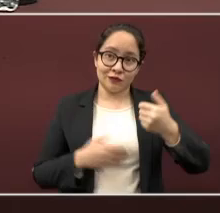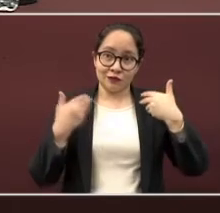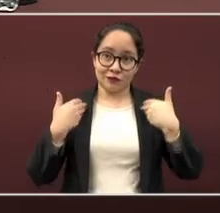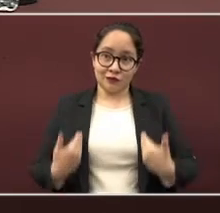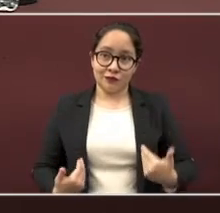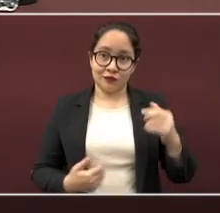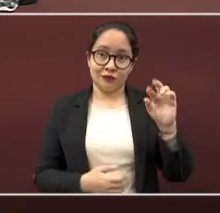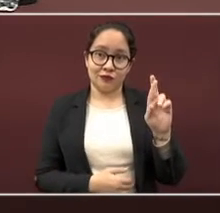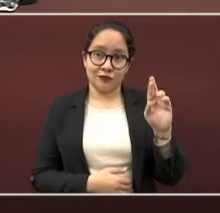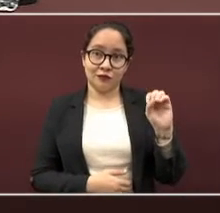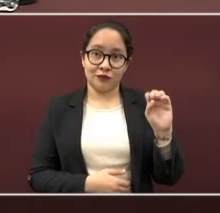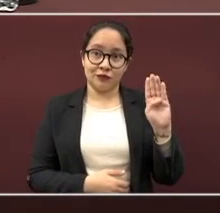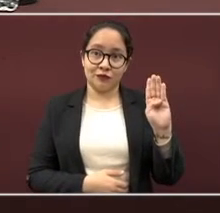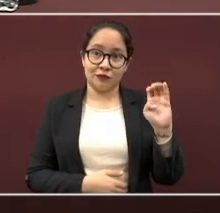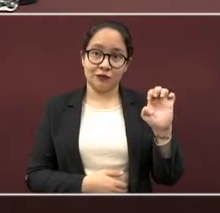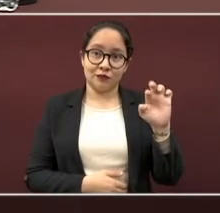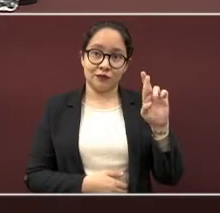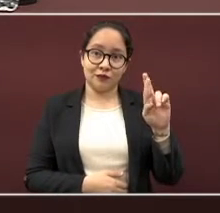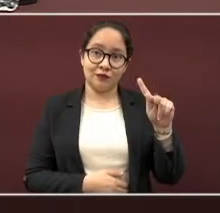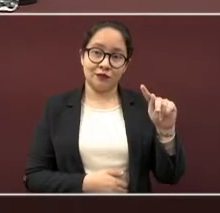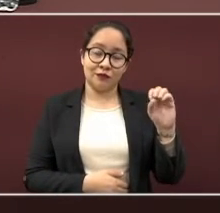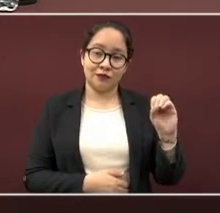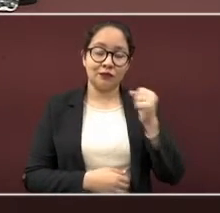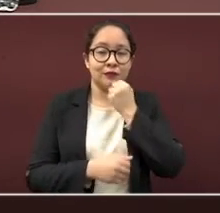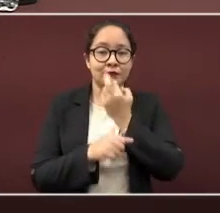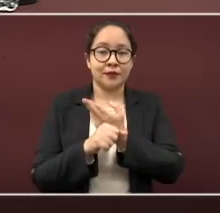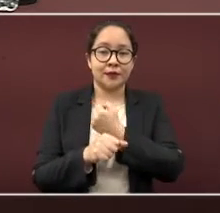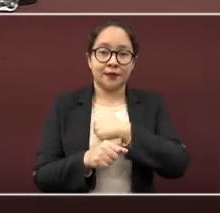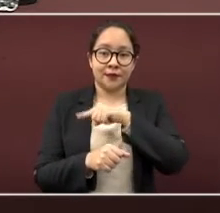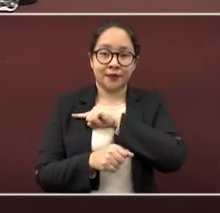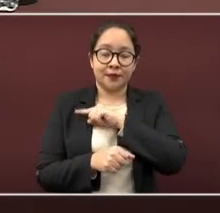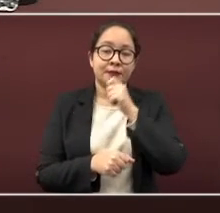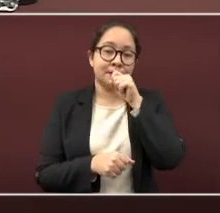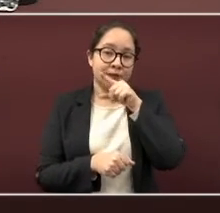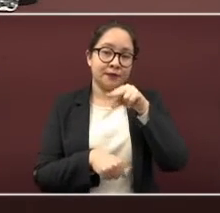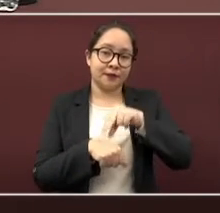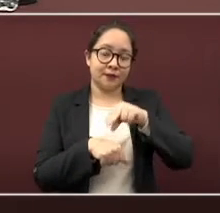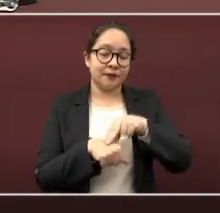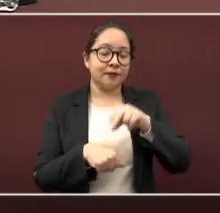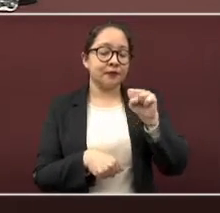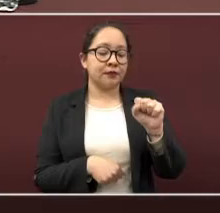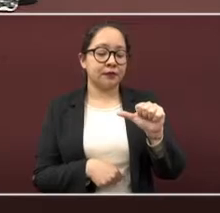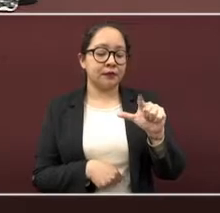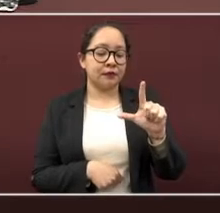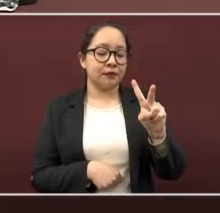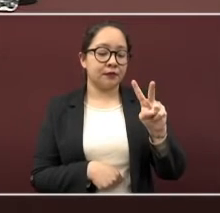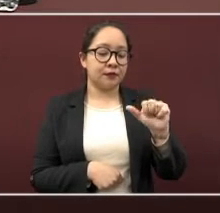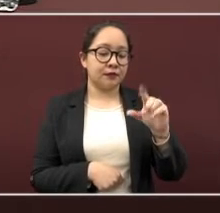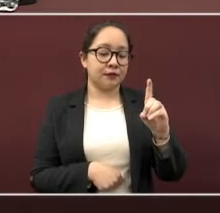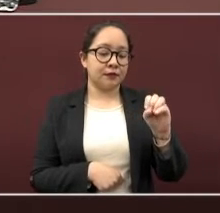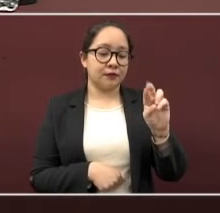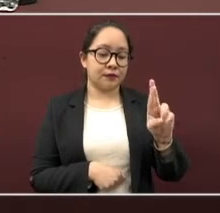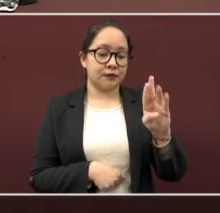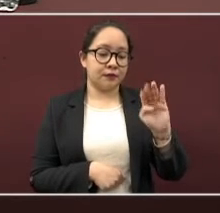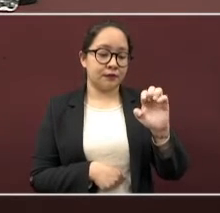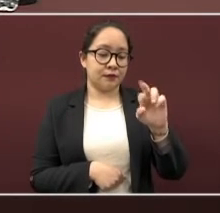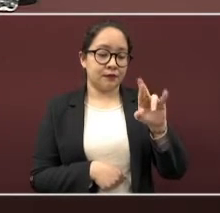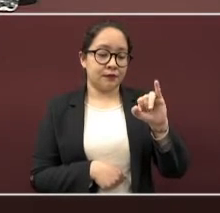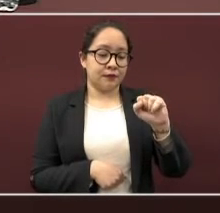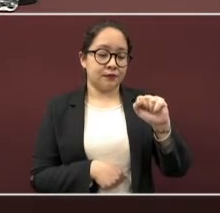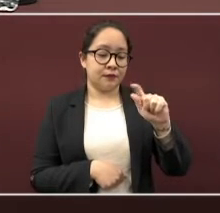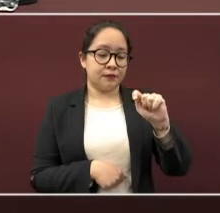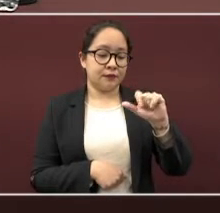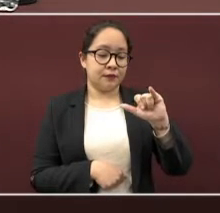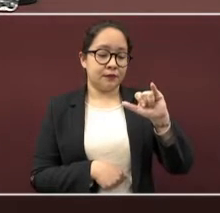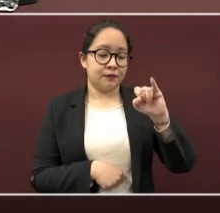roberto ramos a los secretario de salud así como el doctor salvador beristáin hernández director de